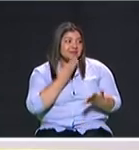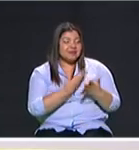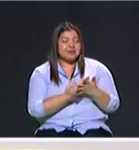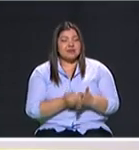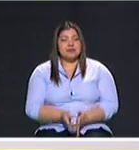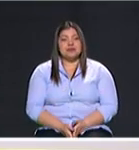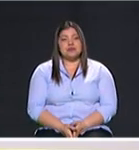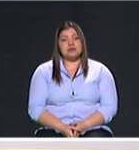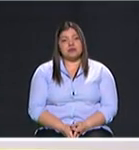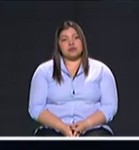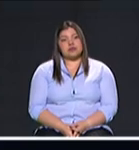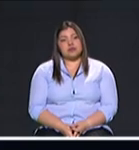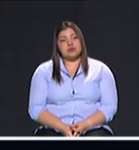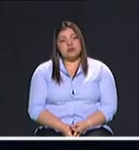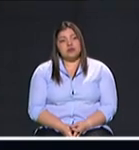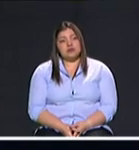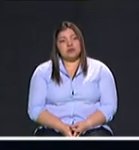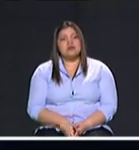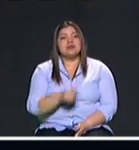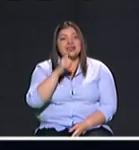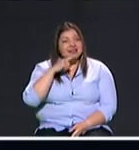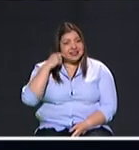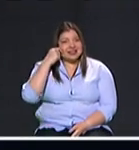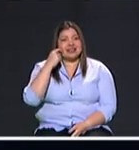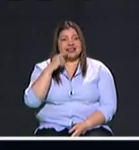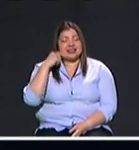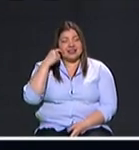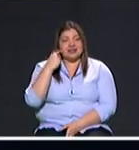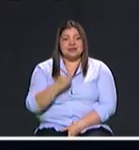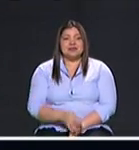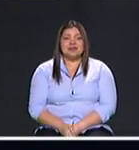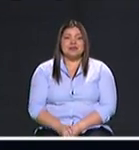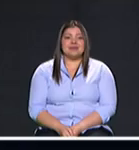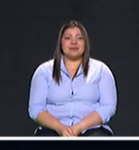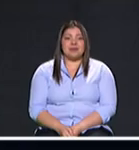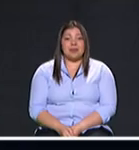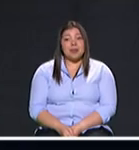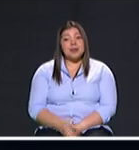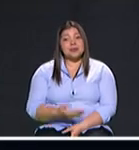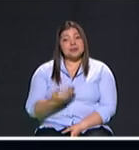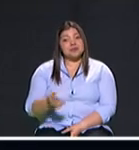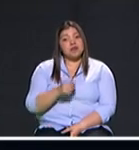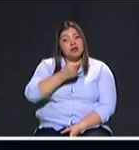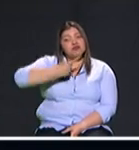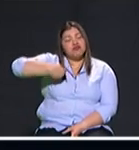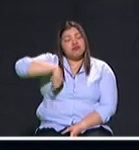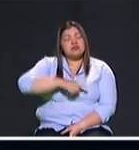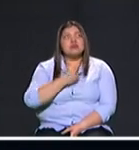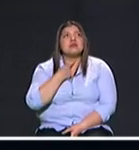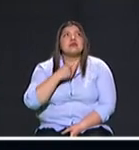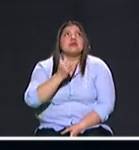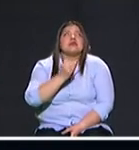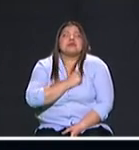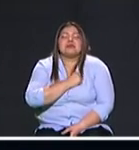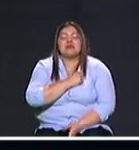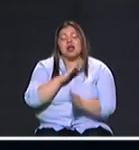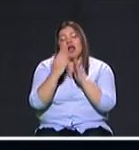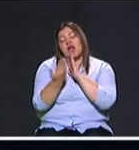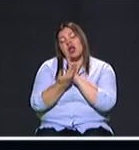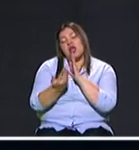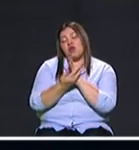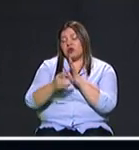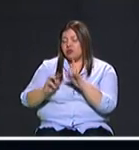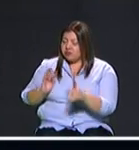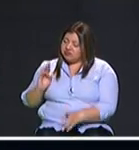candidato alrededor raros nosotros somos apasionados por la educación queremos una educación innovadora para el siglo